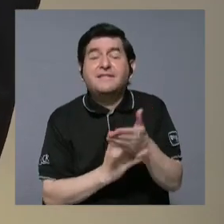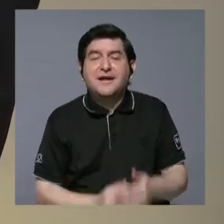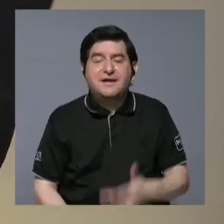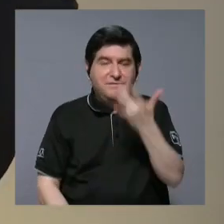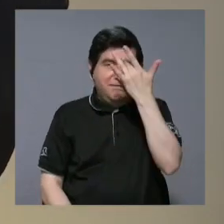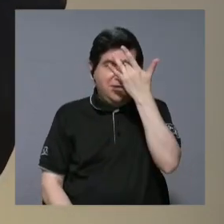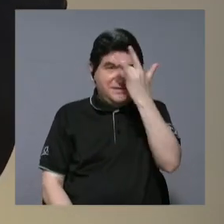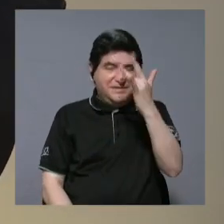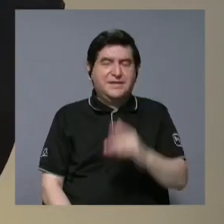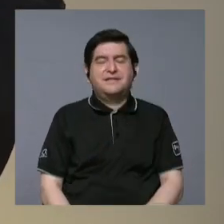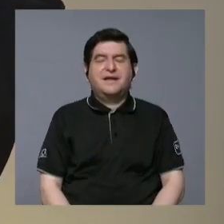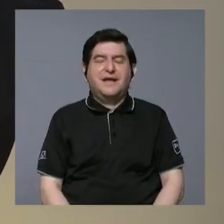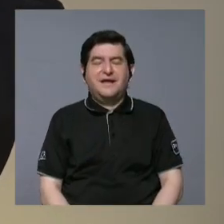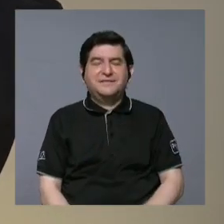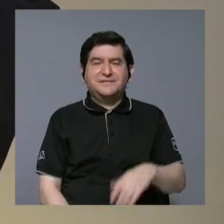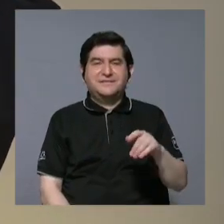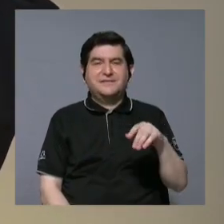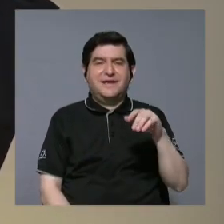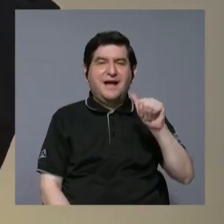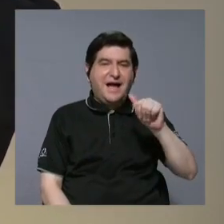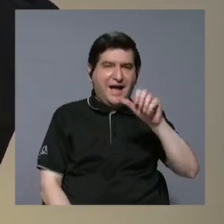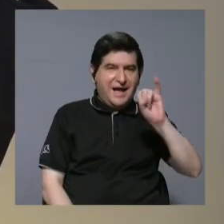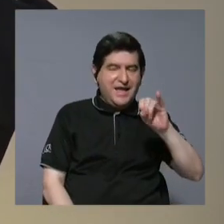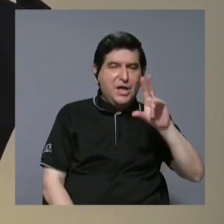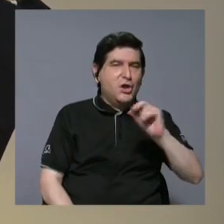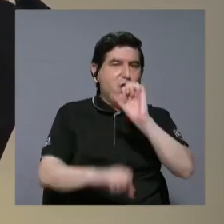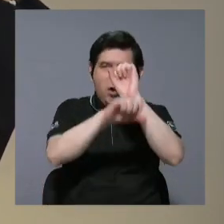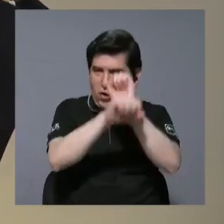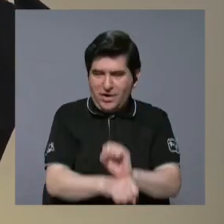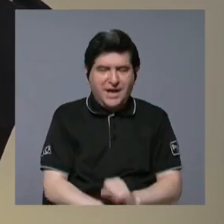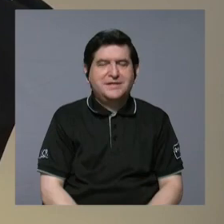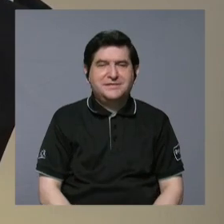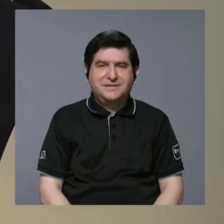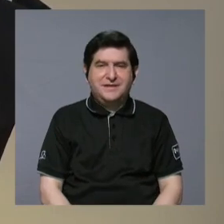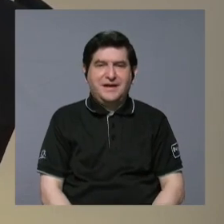inteligencia artificial no clásica, ¿verdad? Porque aparentemente Pinto